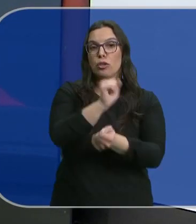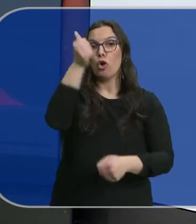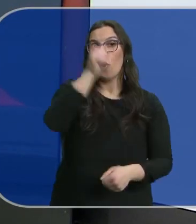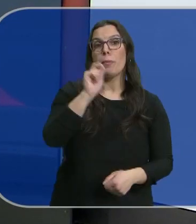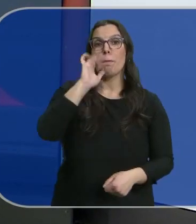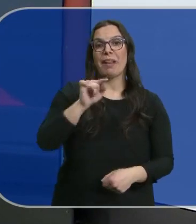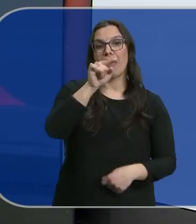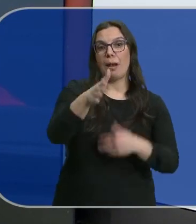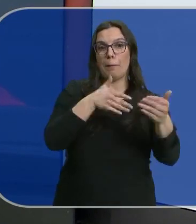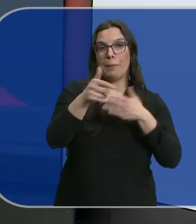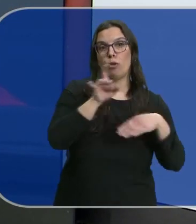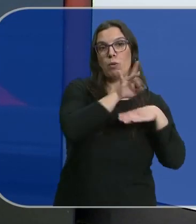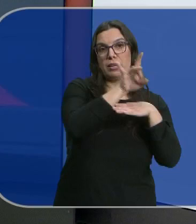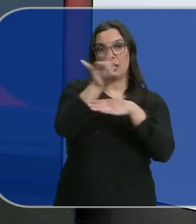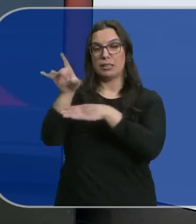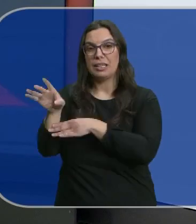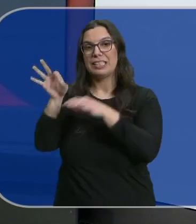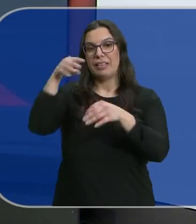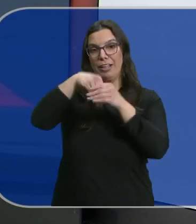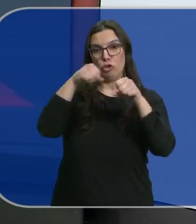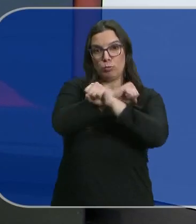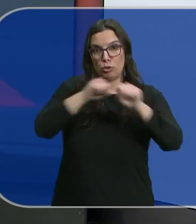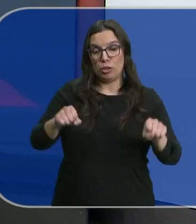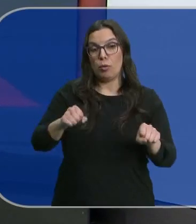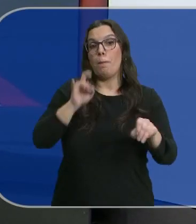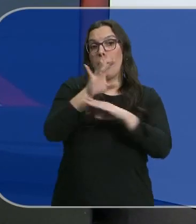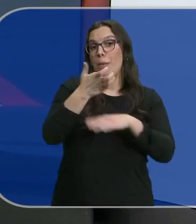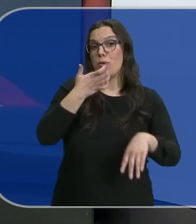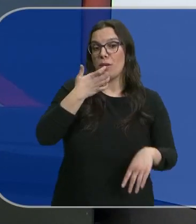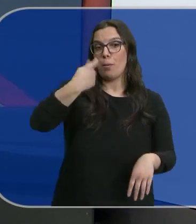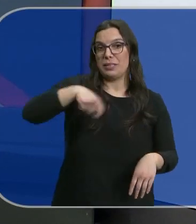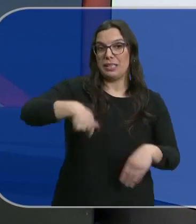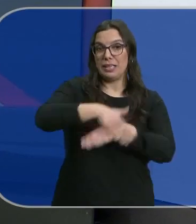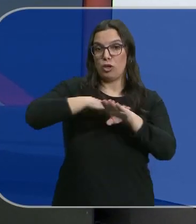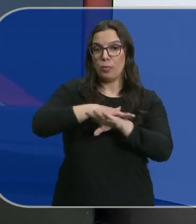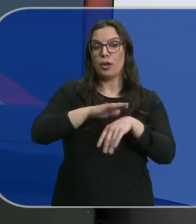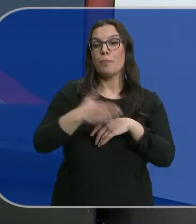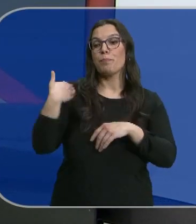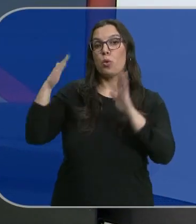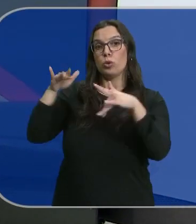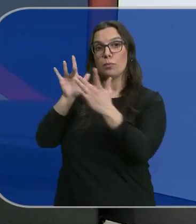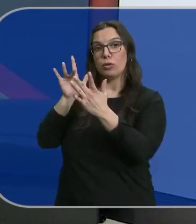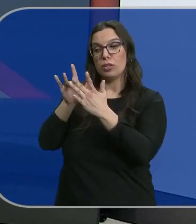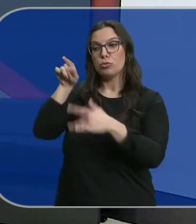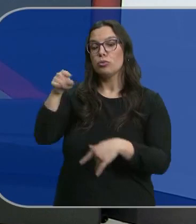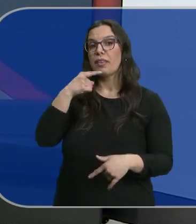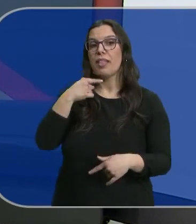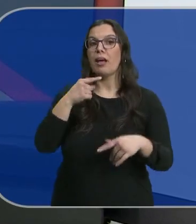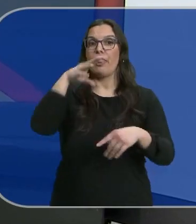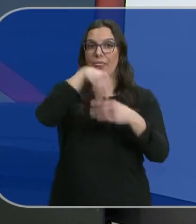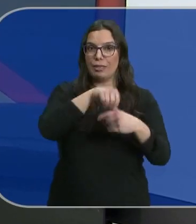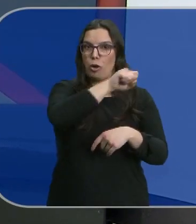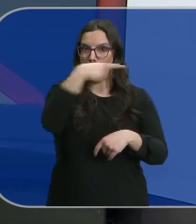el presunto culpable de enviar las cartas explosivas, entre otros, al presidente del Gobierno. La última vez que hemos conectado contigo, Eneca Moreno se